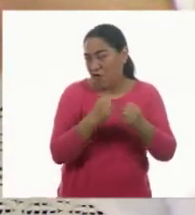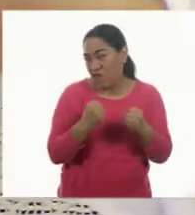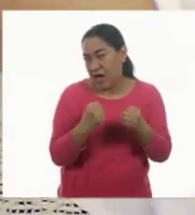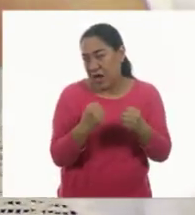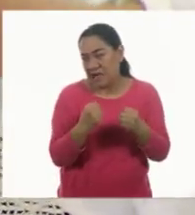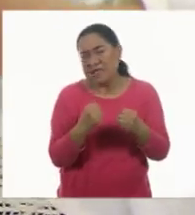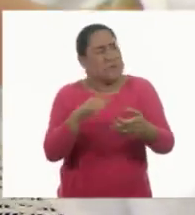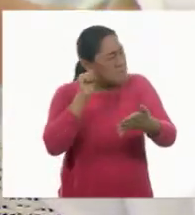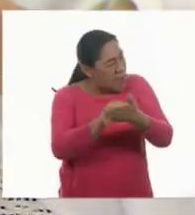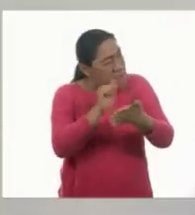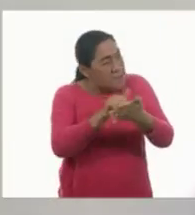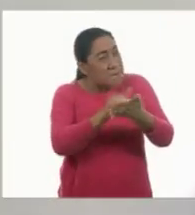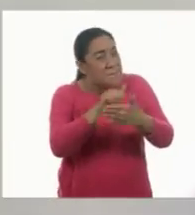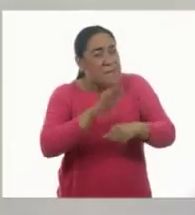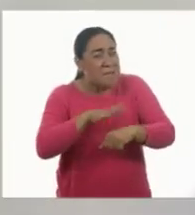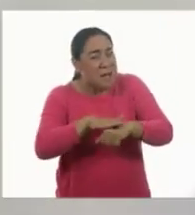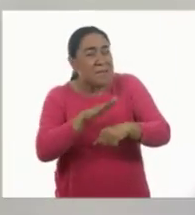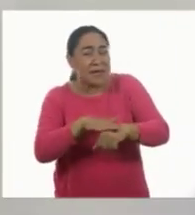más insistente.